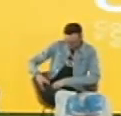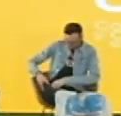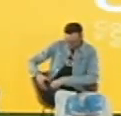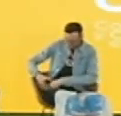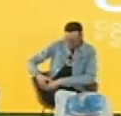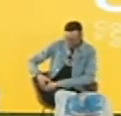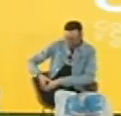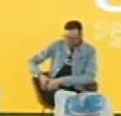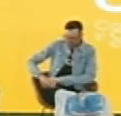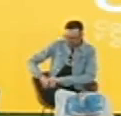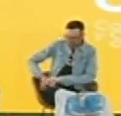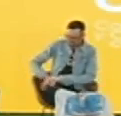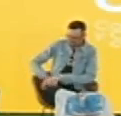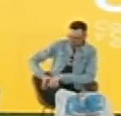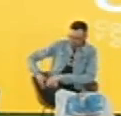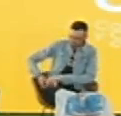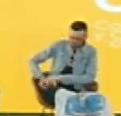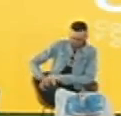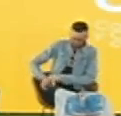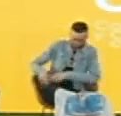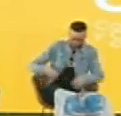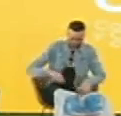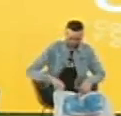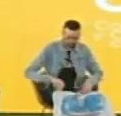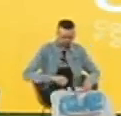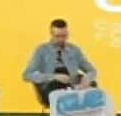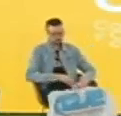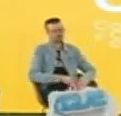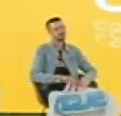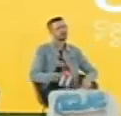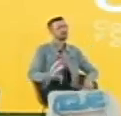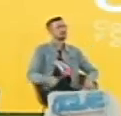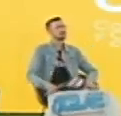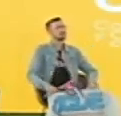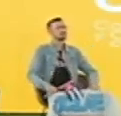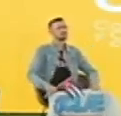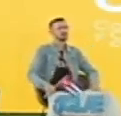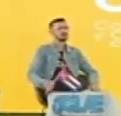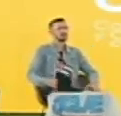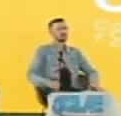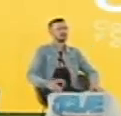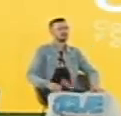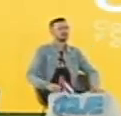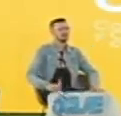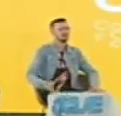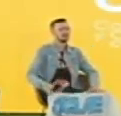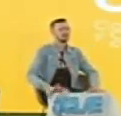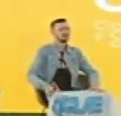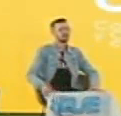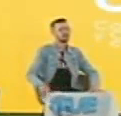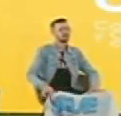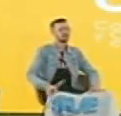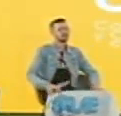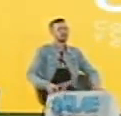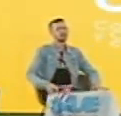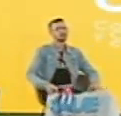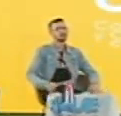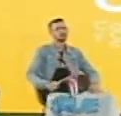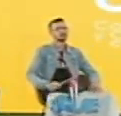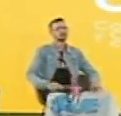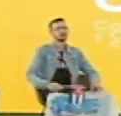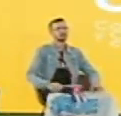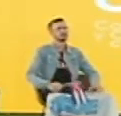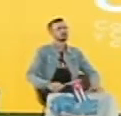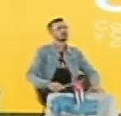Pero ellos no se quedaron ahí. Y ellos dieron un paso al frente y crearon la Alternativa Bolivariana